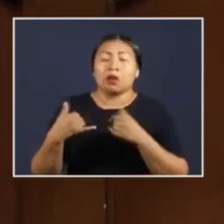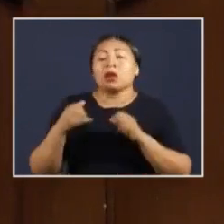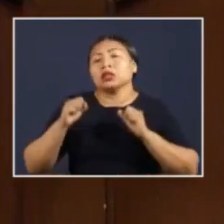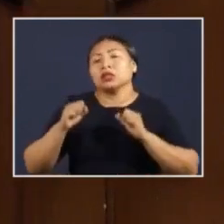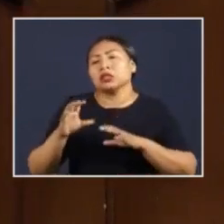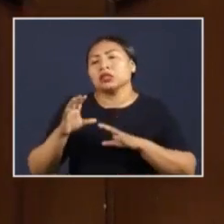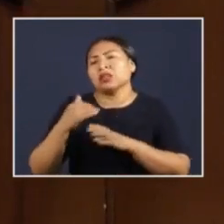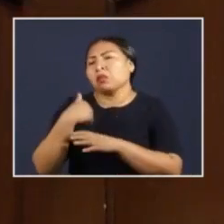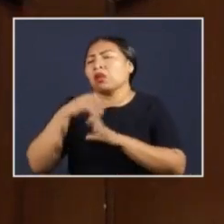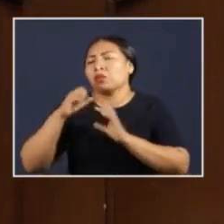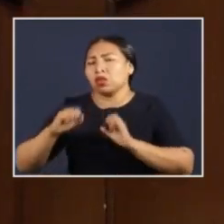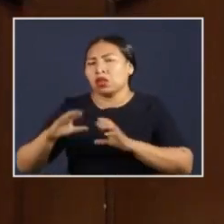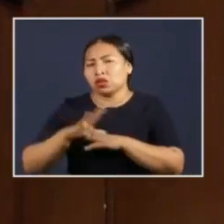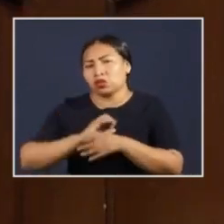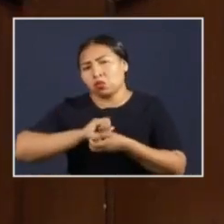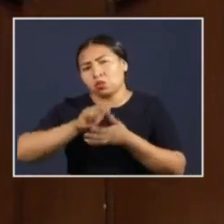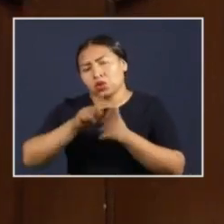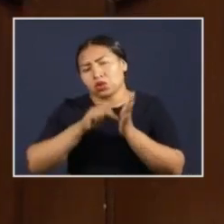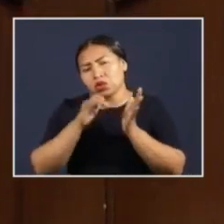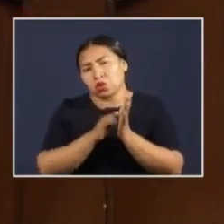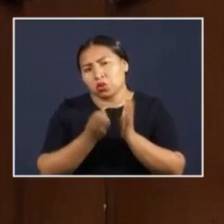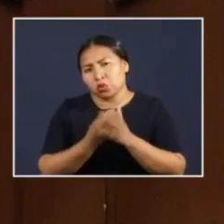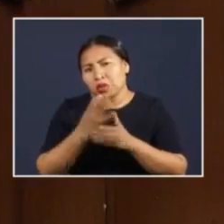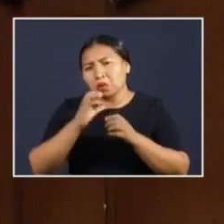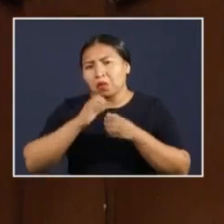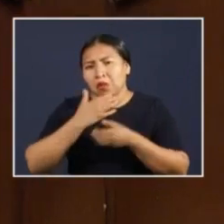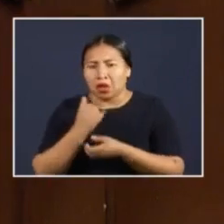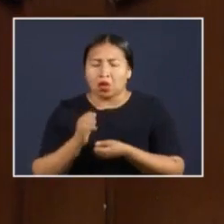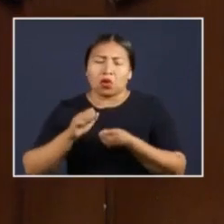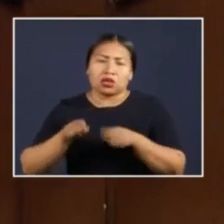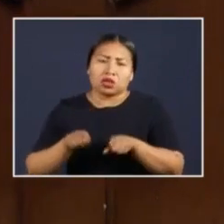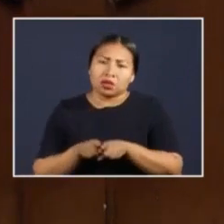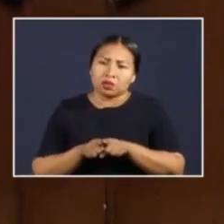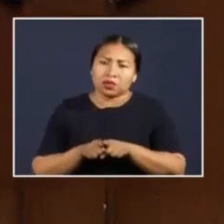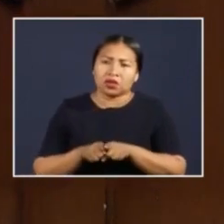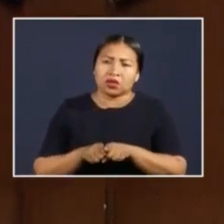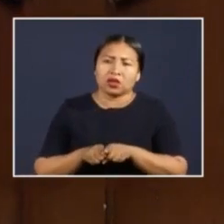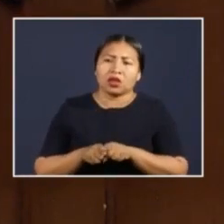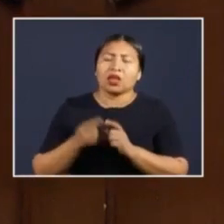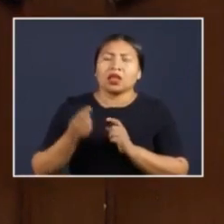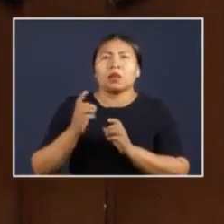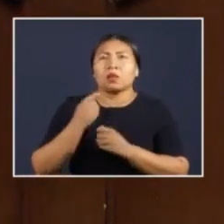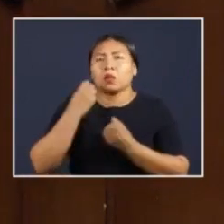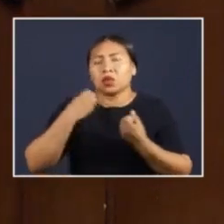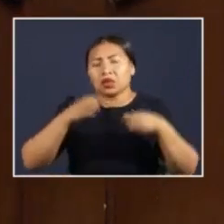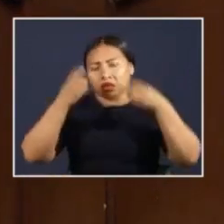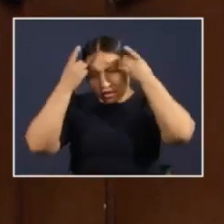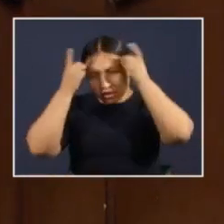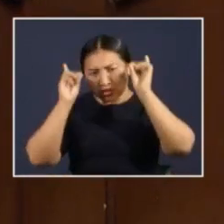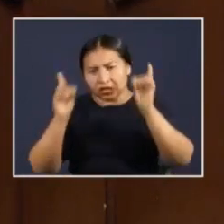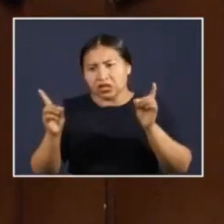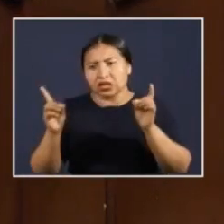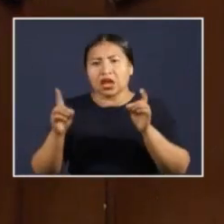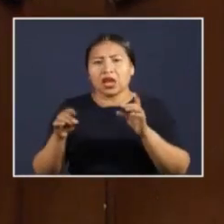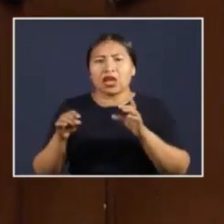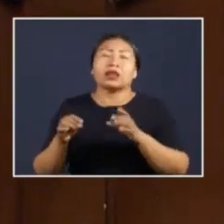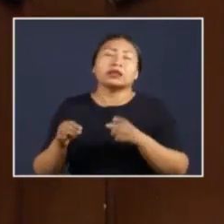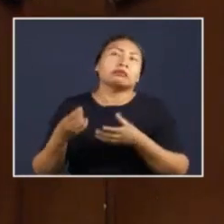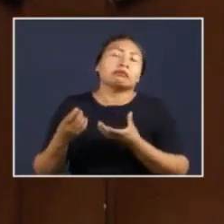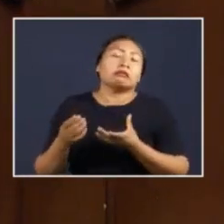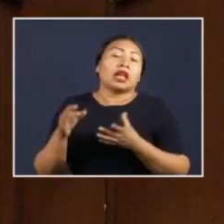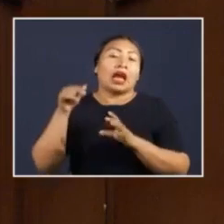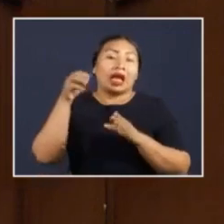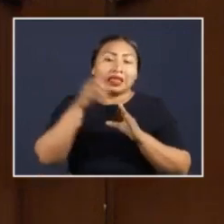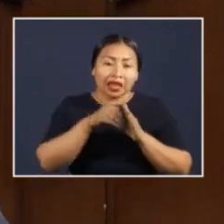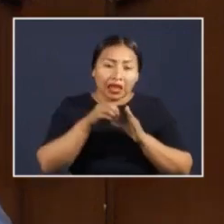en la que el crimen organizado decide desde la cárcel lo que pasa afuera hoy en día